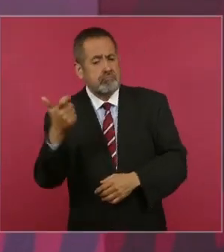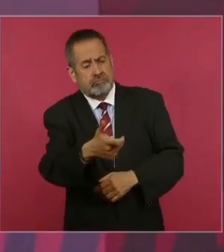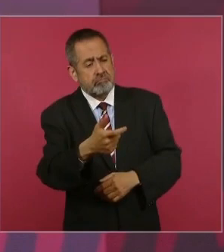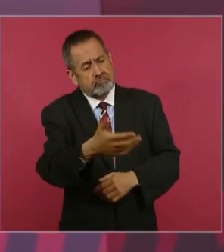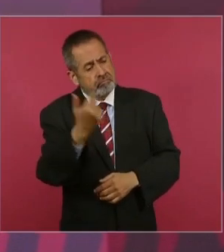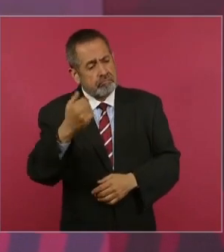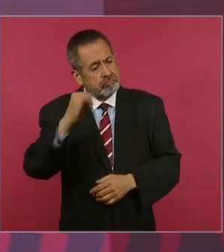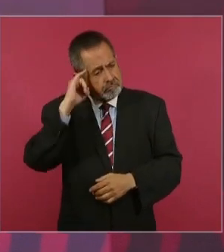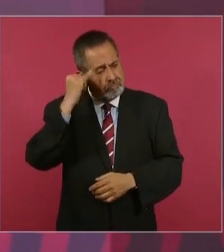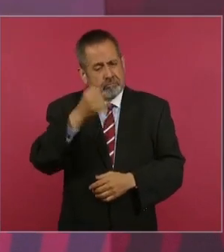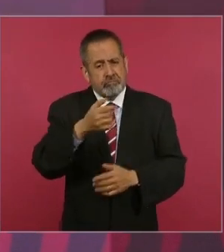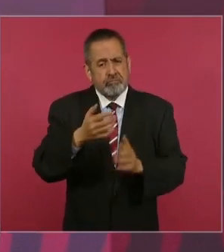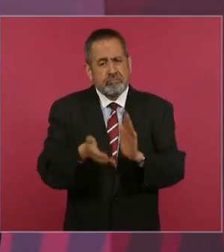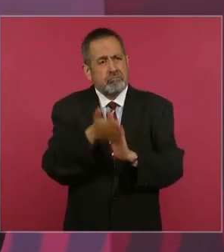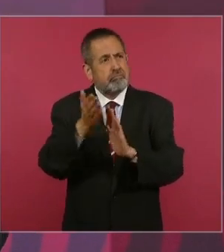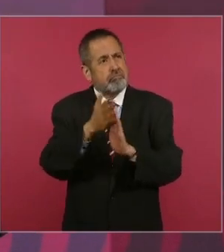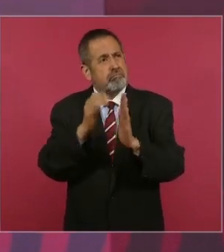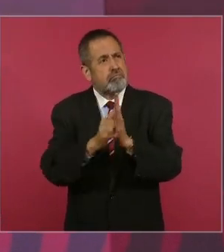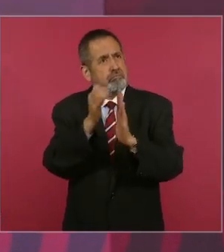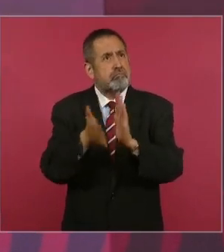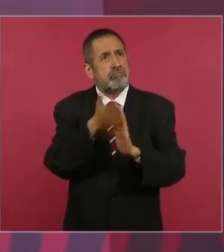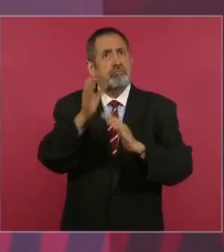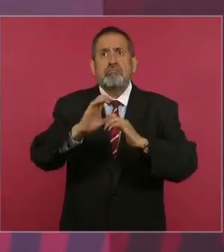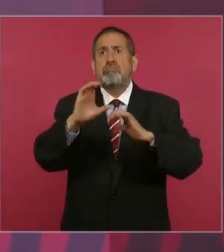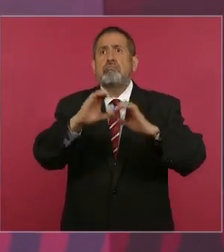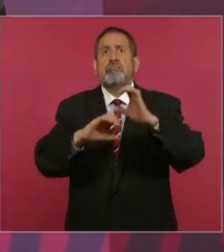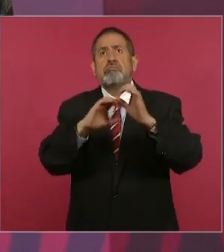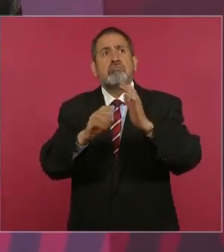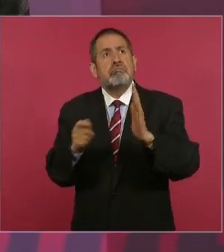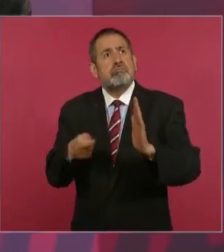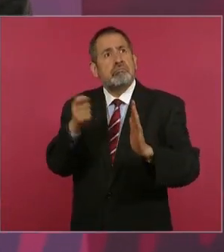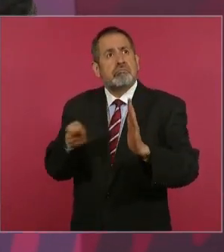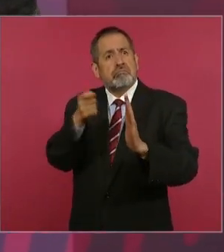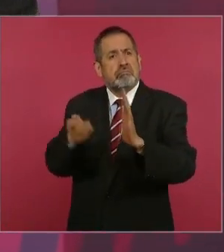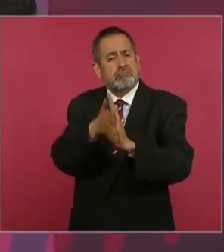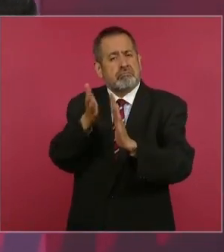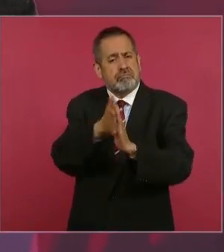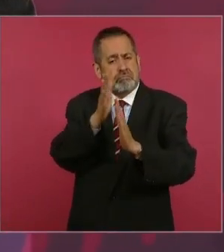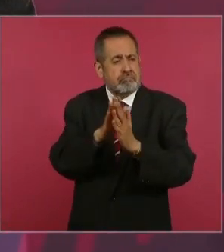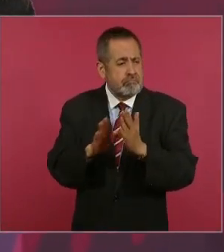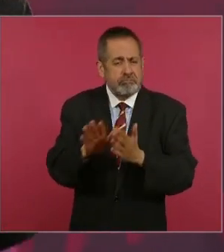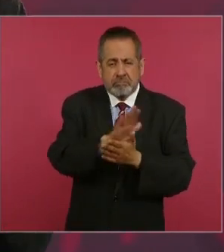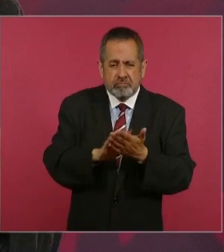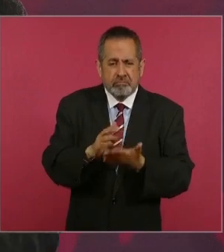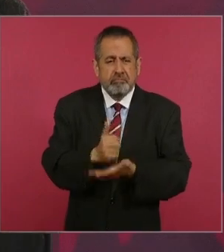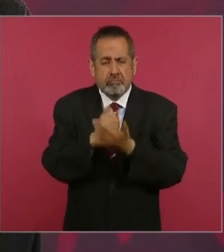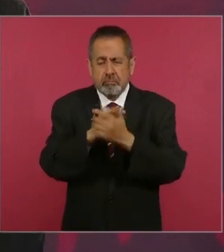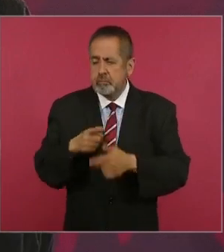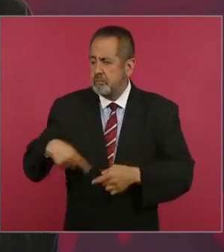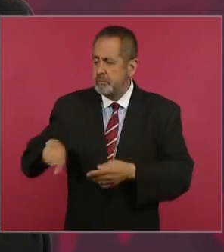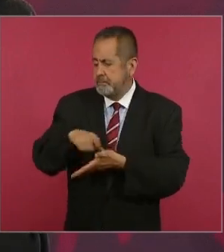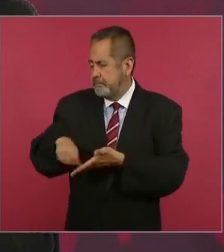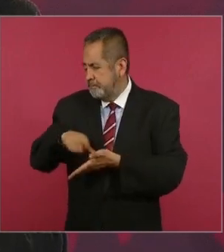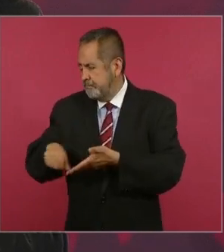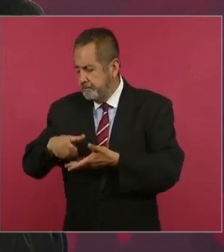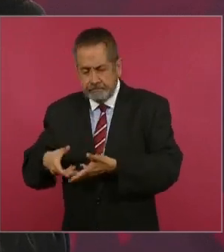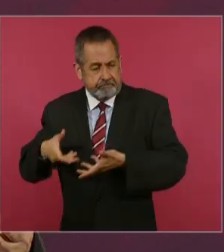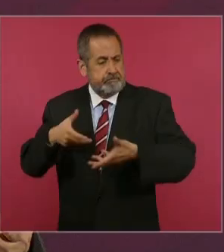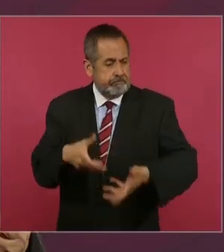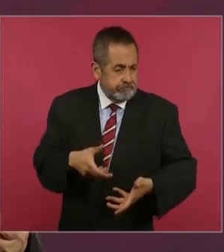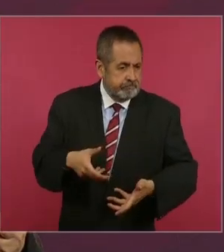contratan a un maestro albañil a los ayudantes compran los